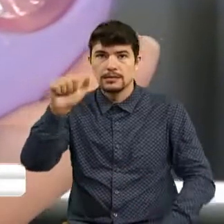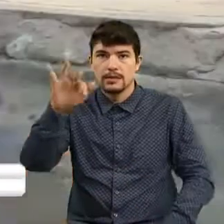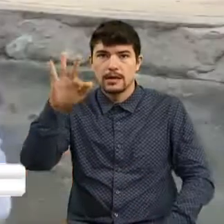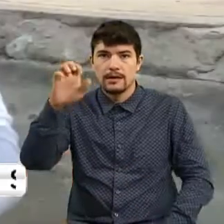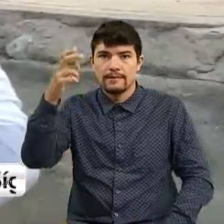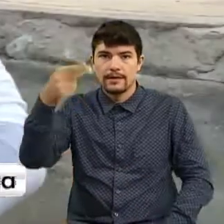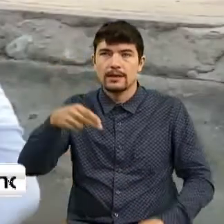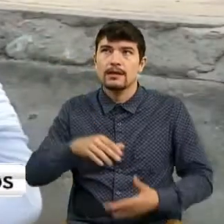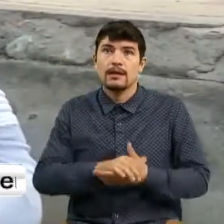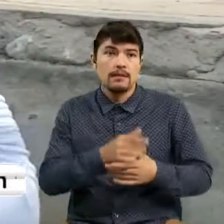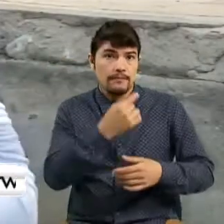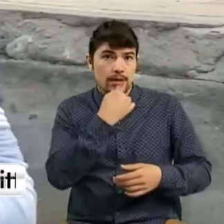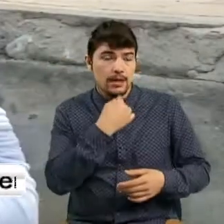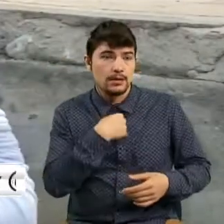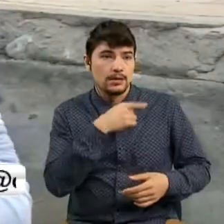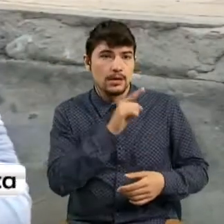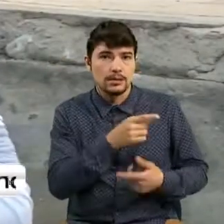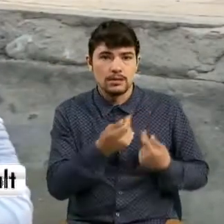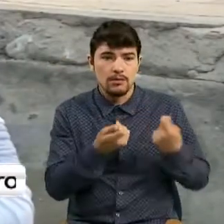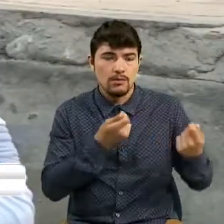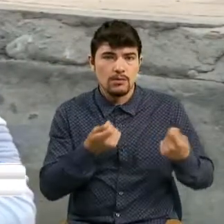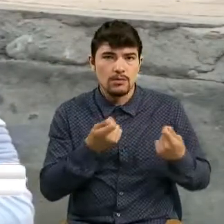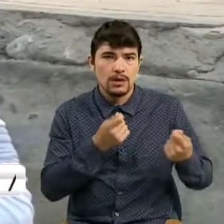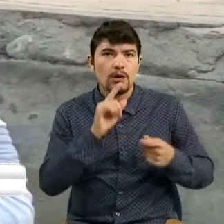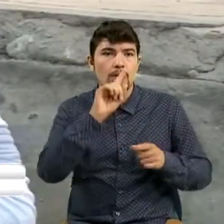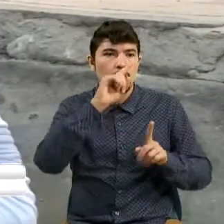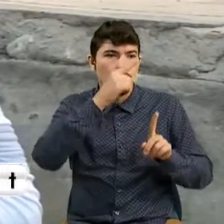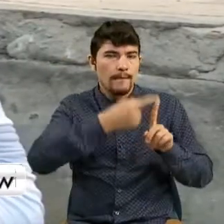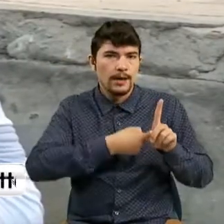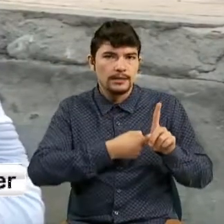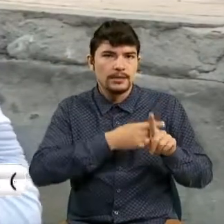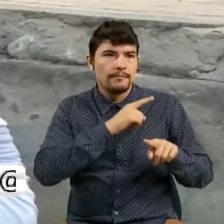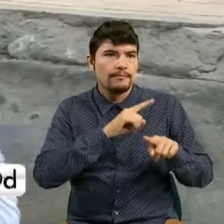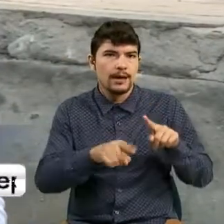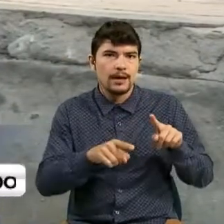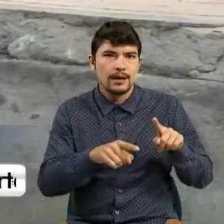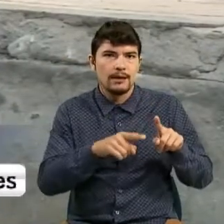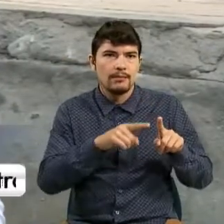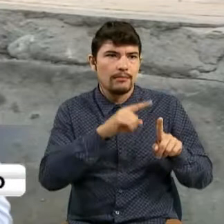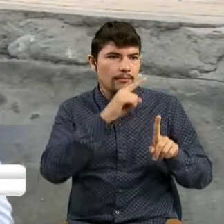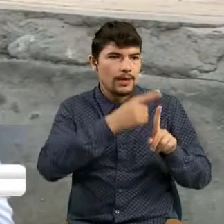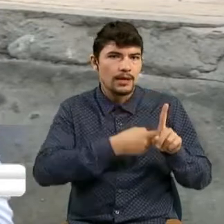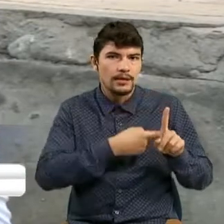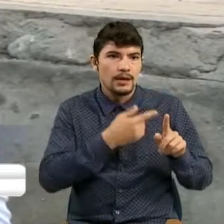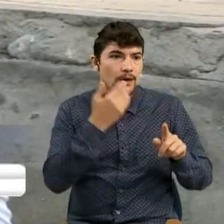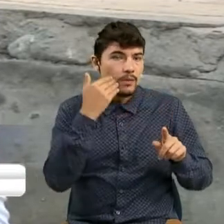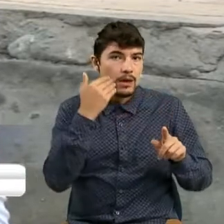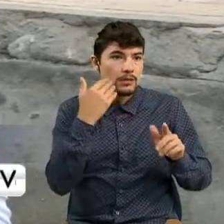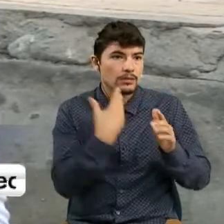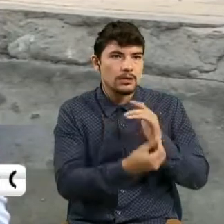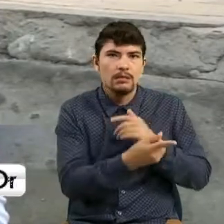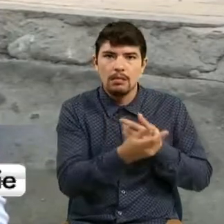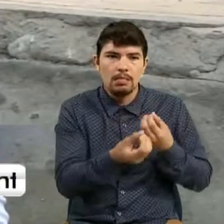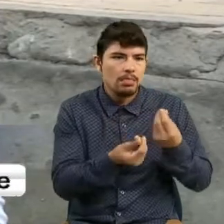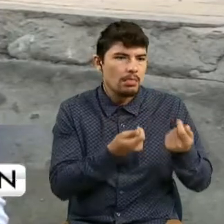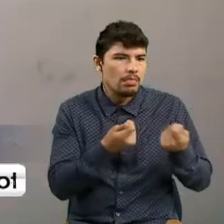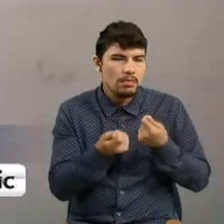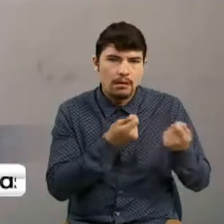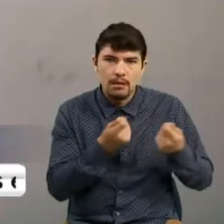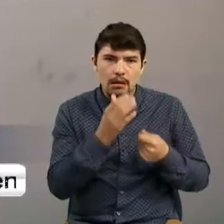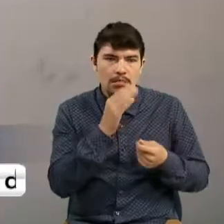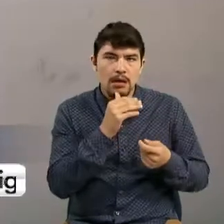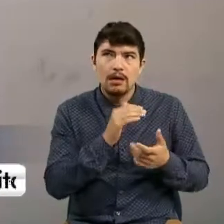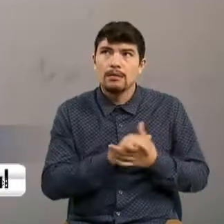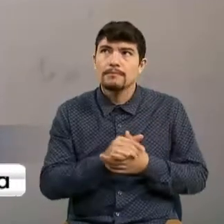me dijeron que tenía un controlar en un mes pero no de ahí a que desde que salió no le han dado controles ni nada